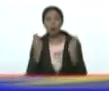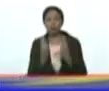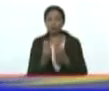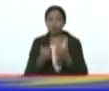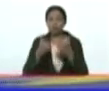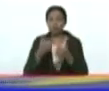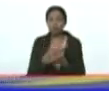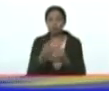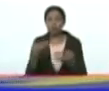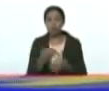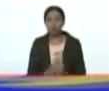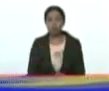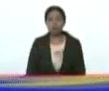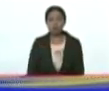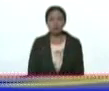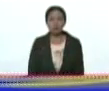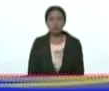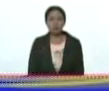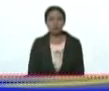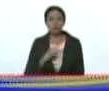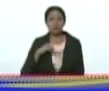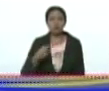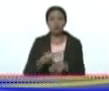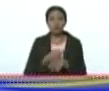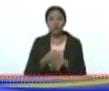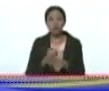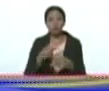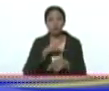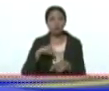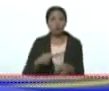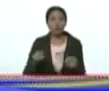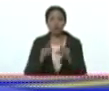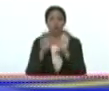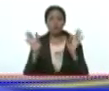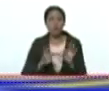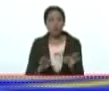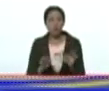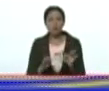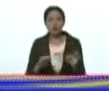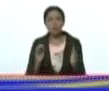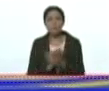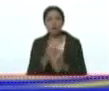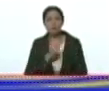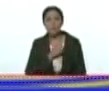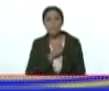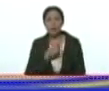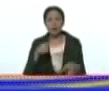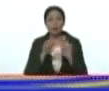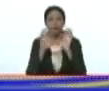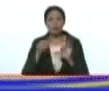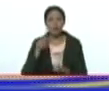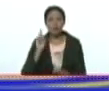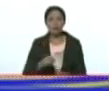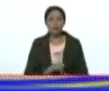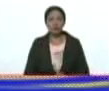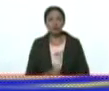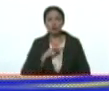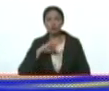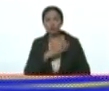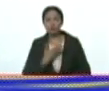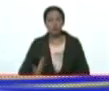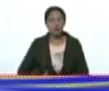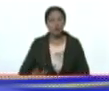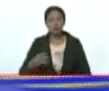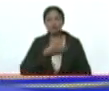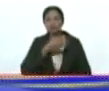acompañados, nuestro gobernador, nuestro alcalde, camaradas, el vicepresidente del